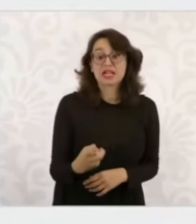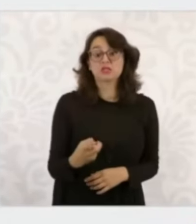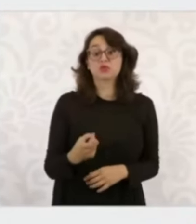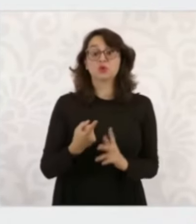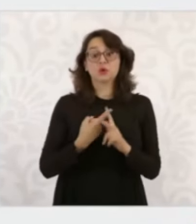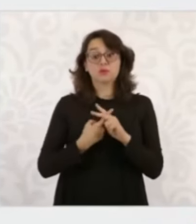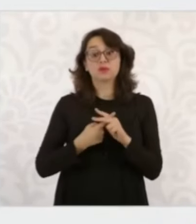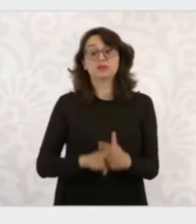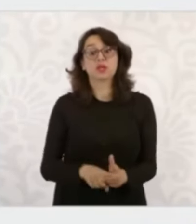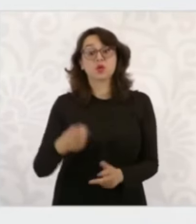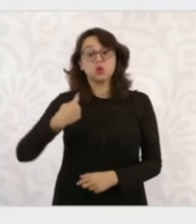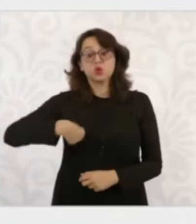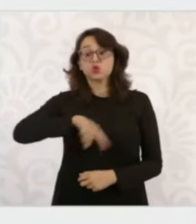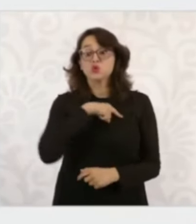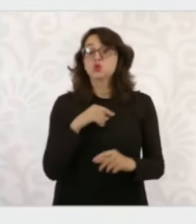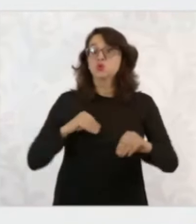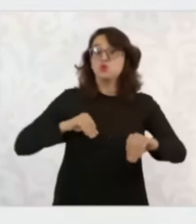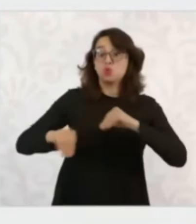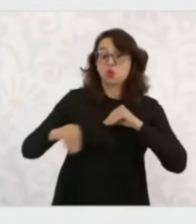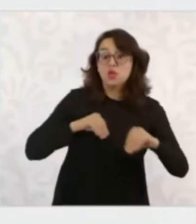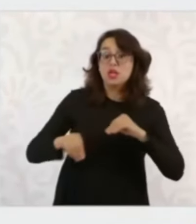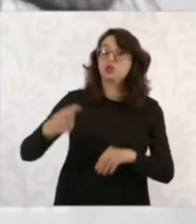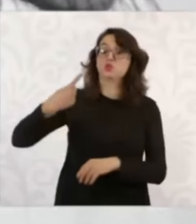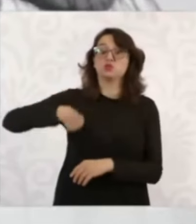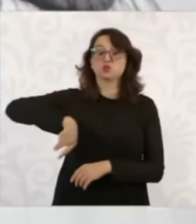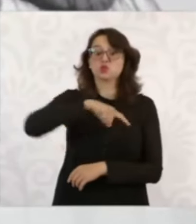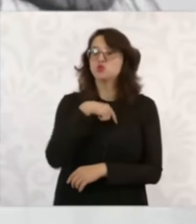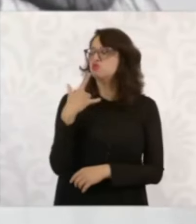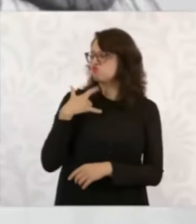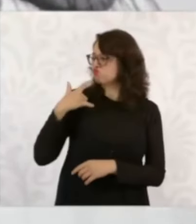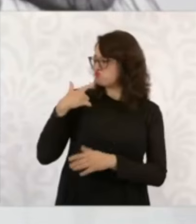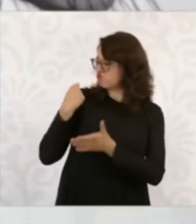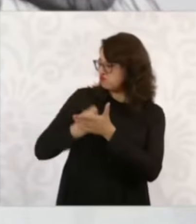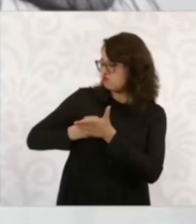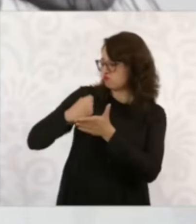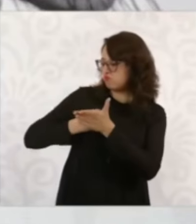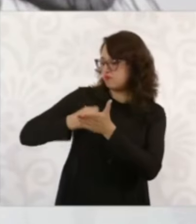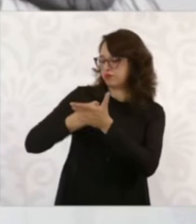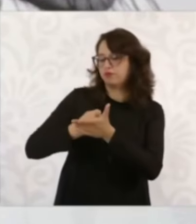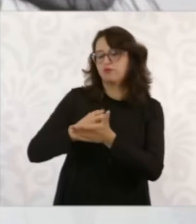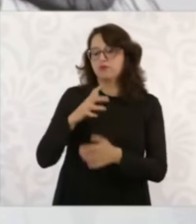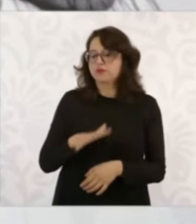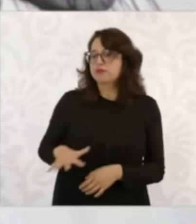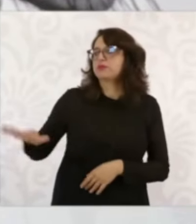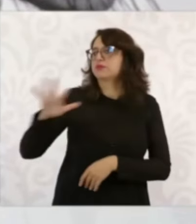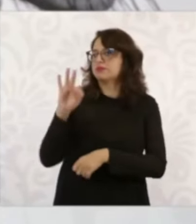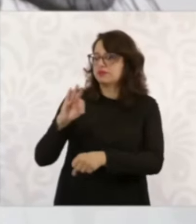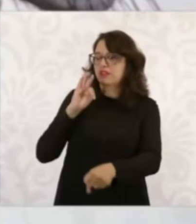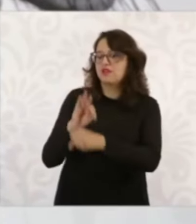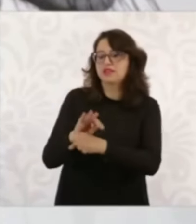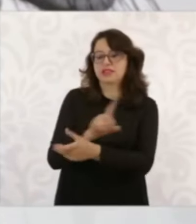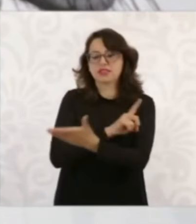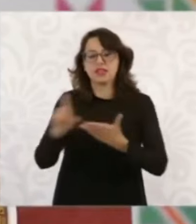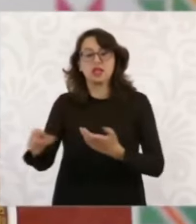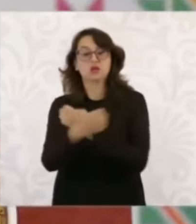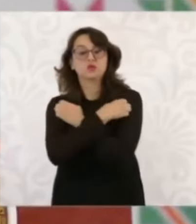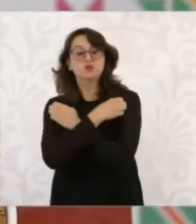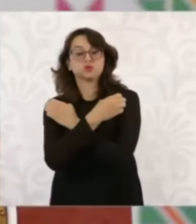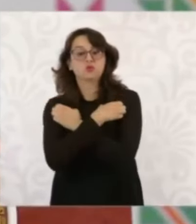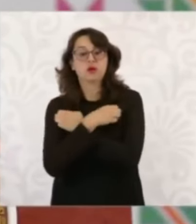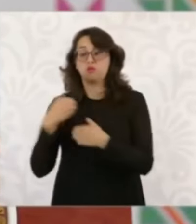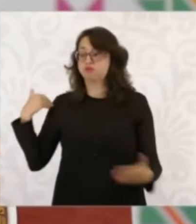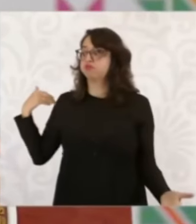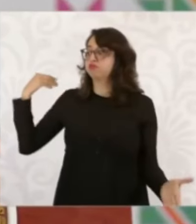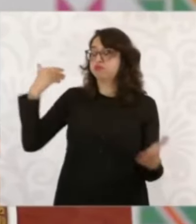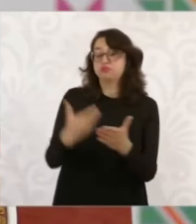movimiento, que era la defensa de los derechos del pueblo de México, en particular el derecho a la educación, son los derechos que